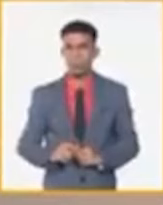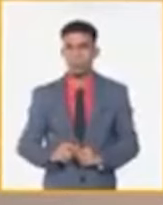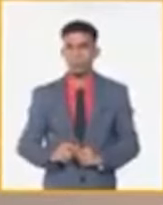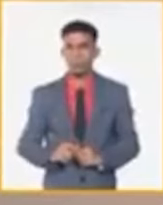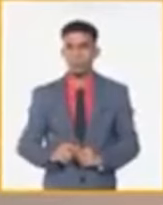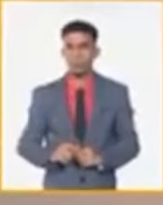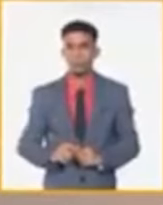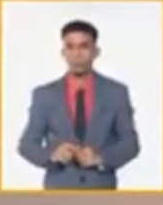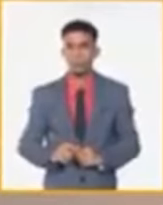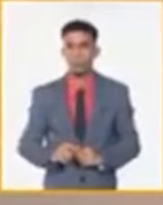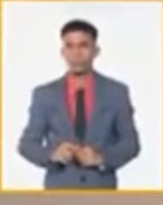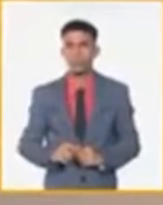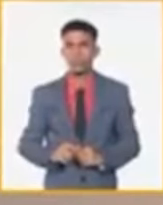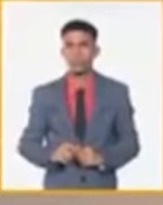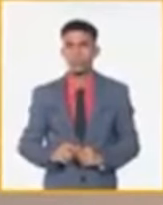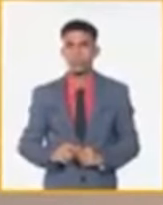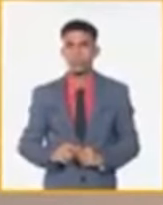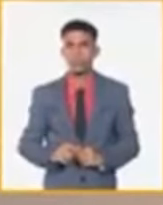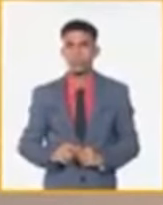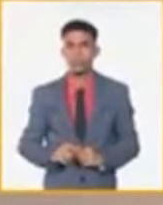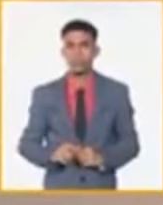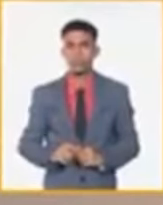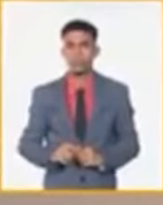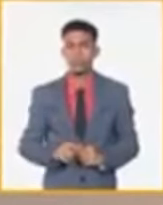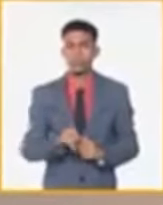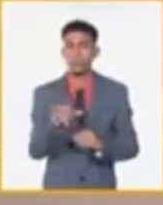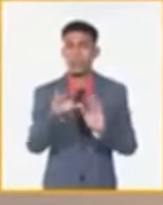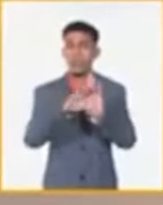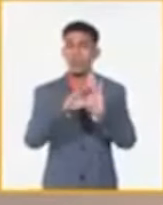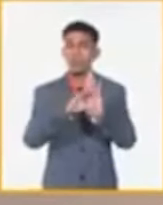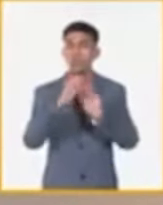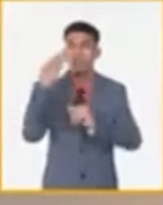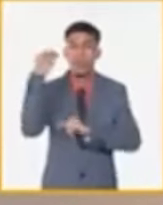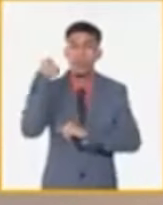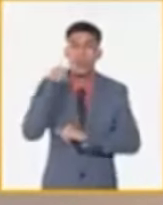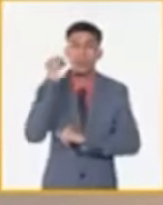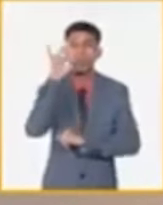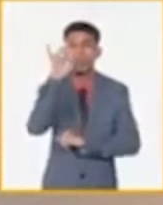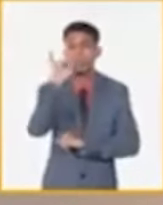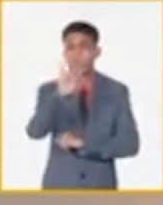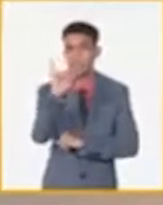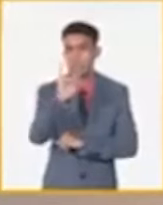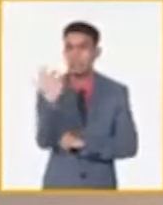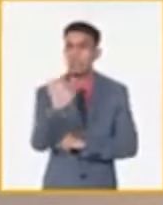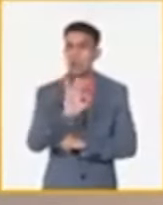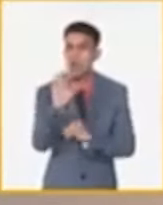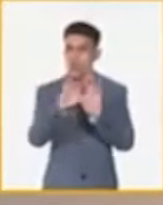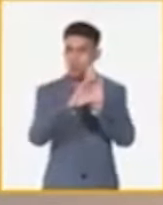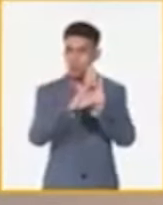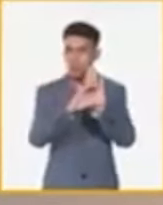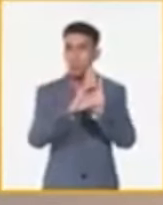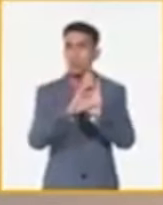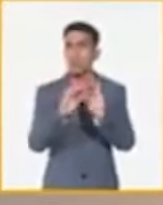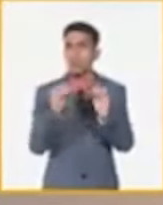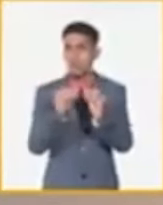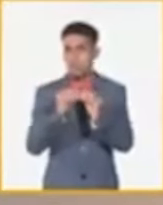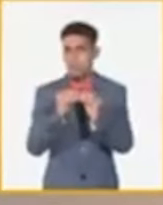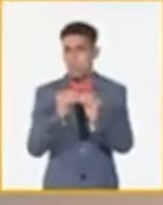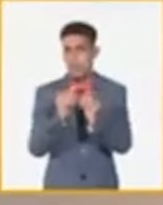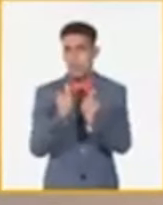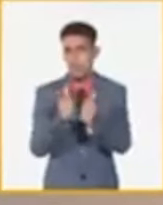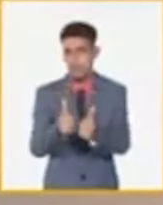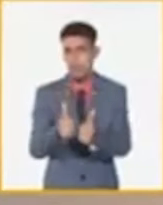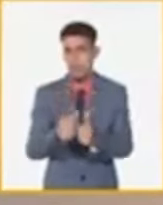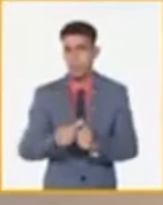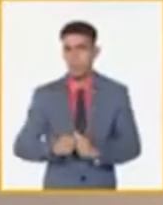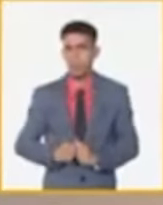revolución se plante incluso aquella constitución del del ao6 Tod era erae Ed